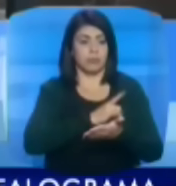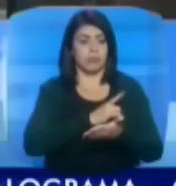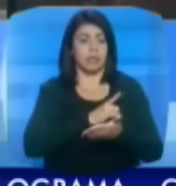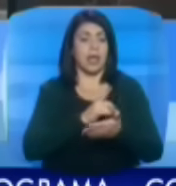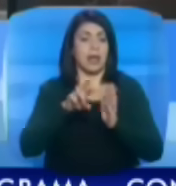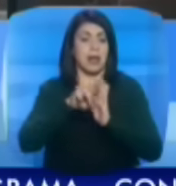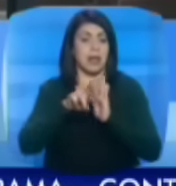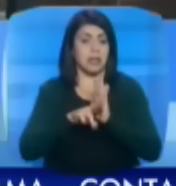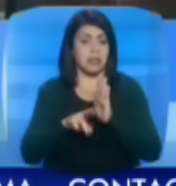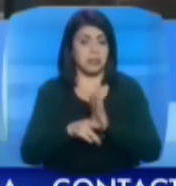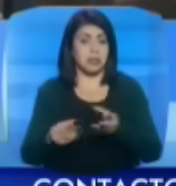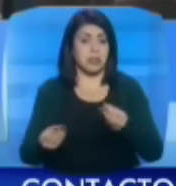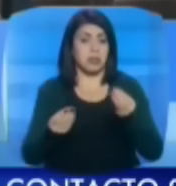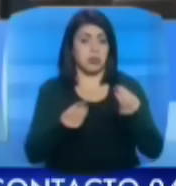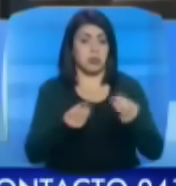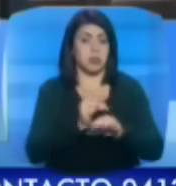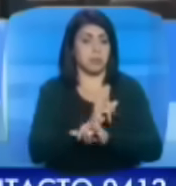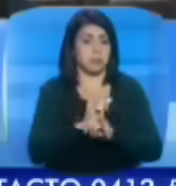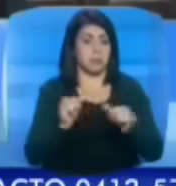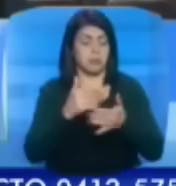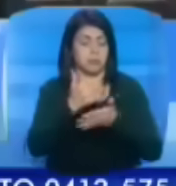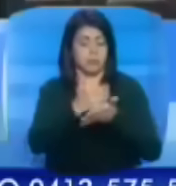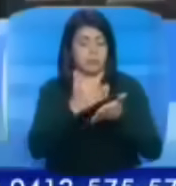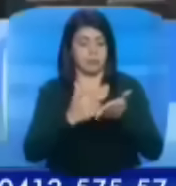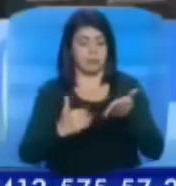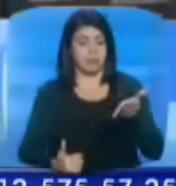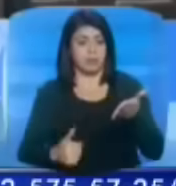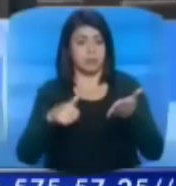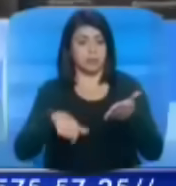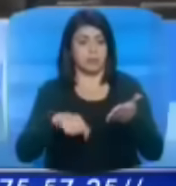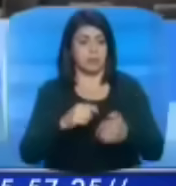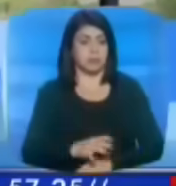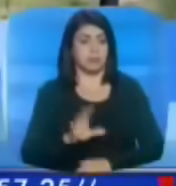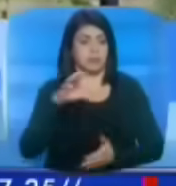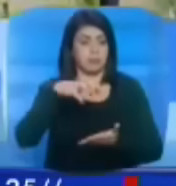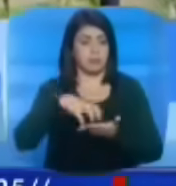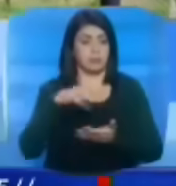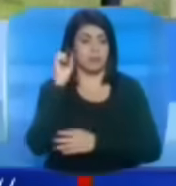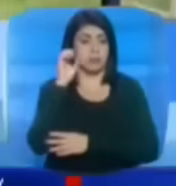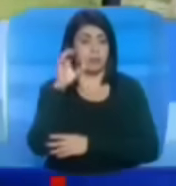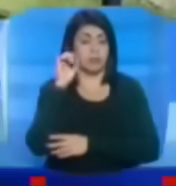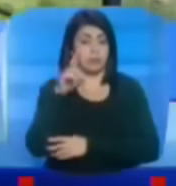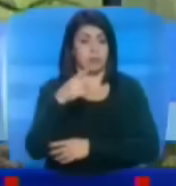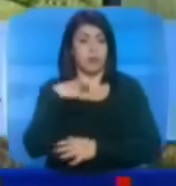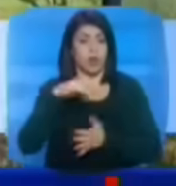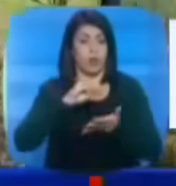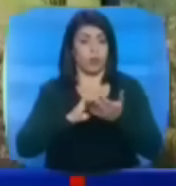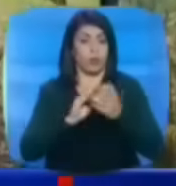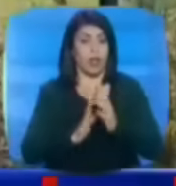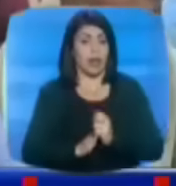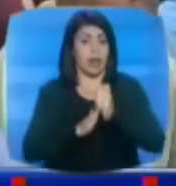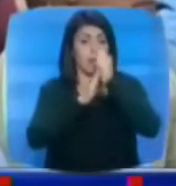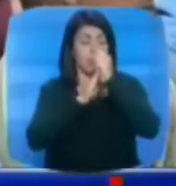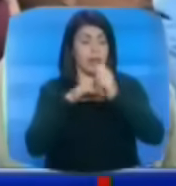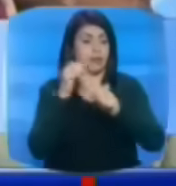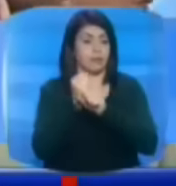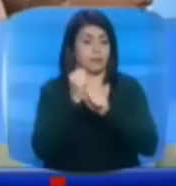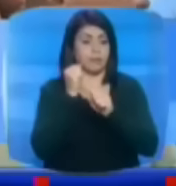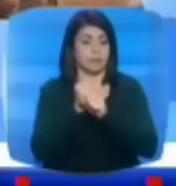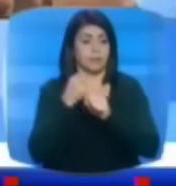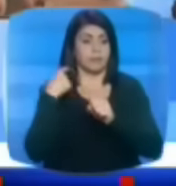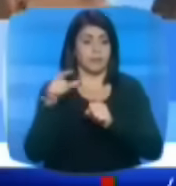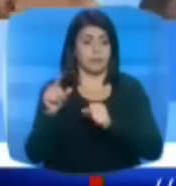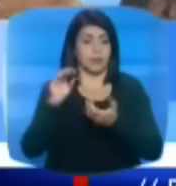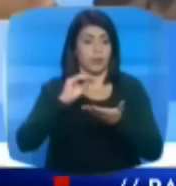los requisitos que tienen ahí pautados para este congreso. Señalaron que con la renovación de liderazgos trabajarán en